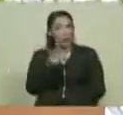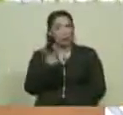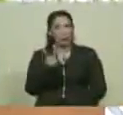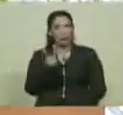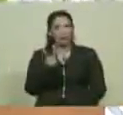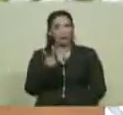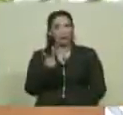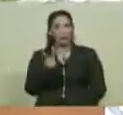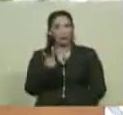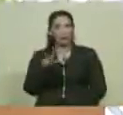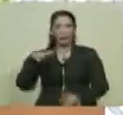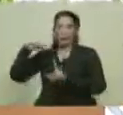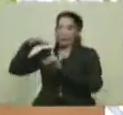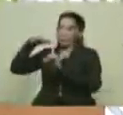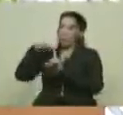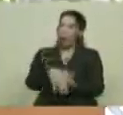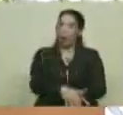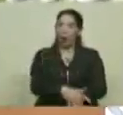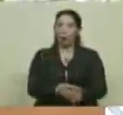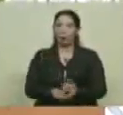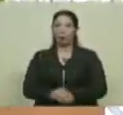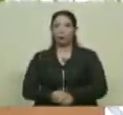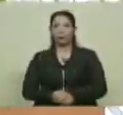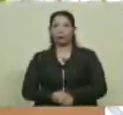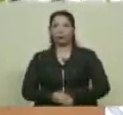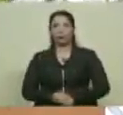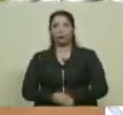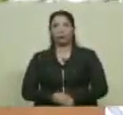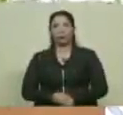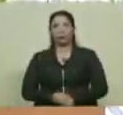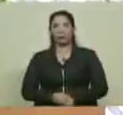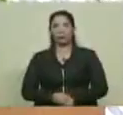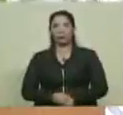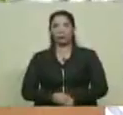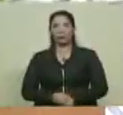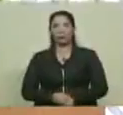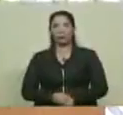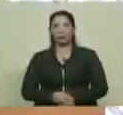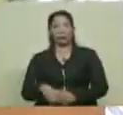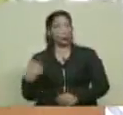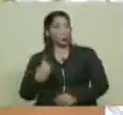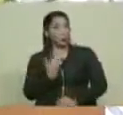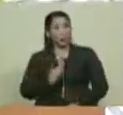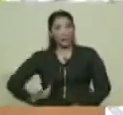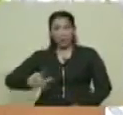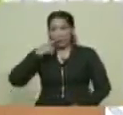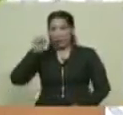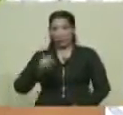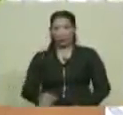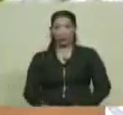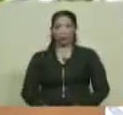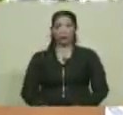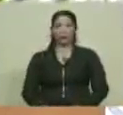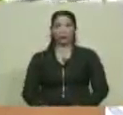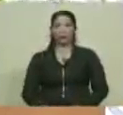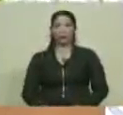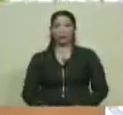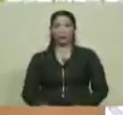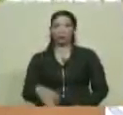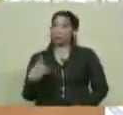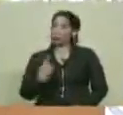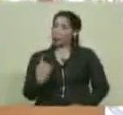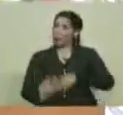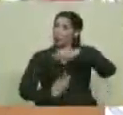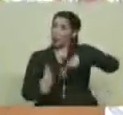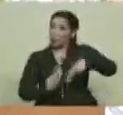le ha atacado por todos lados. No es solo al presidente Nicolás Maduro, no es solo a la